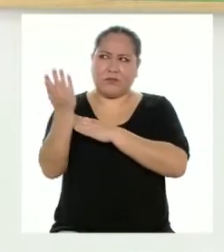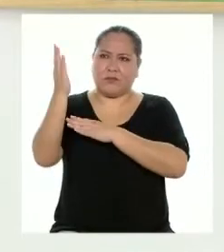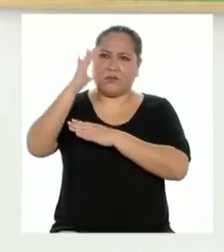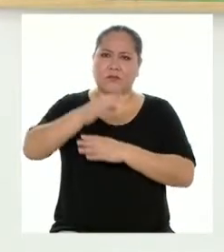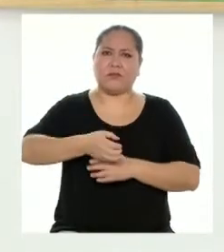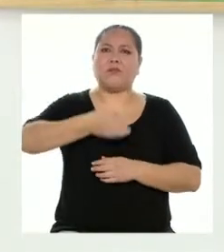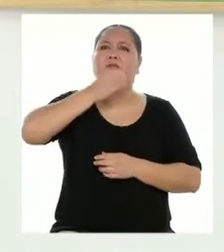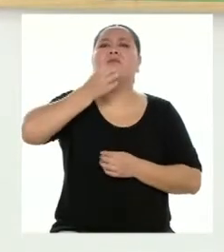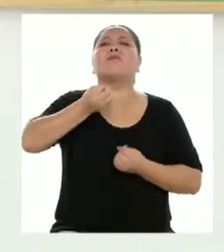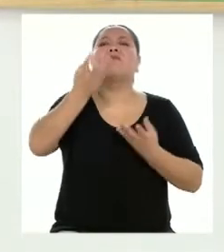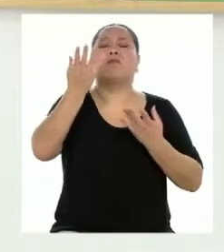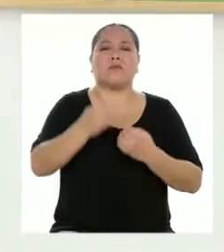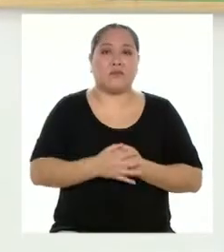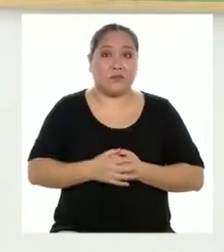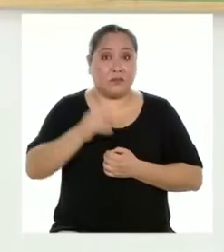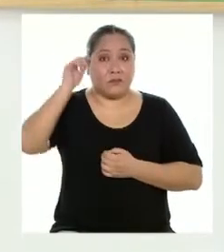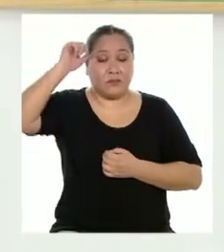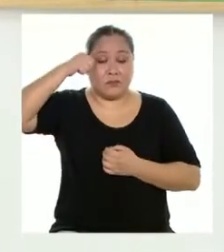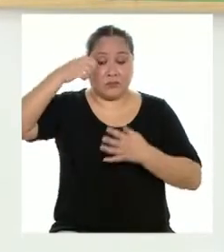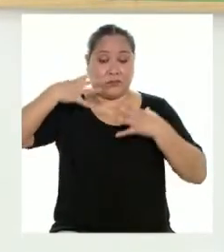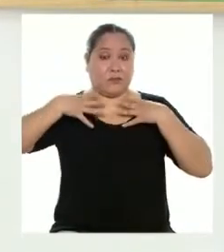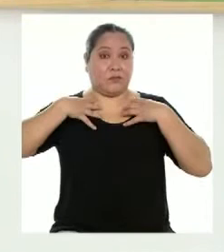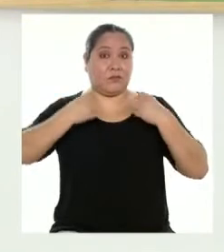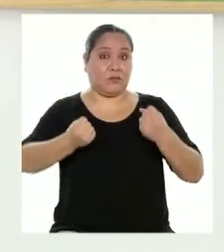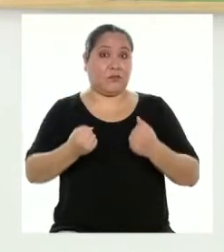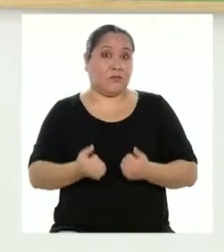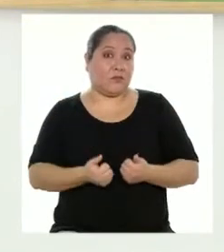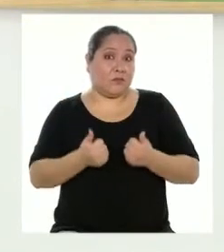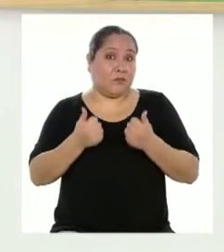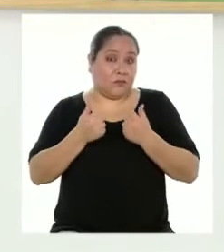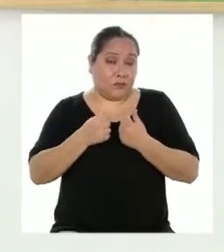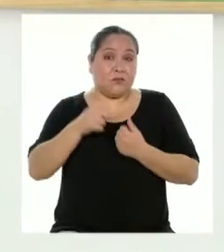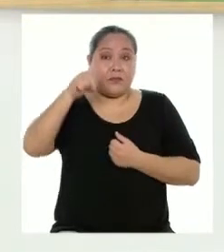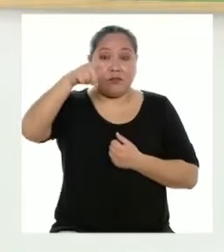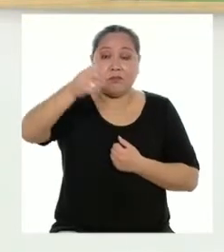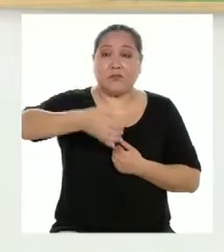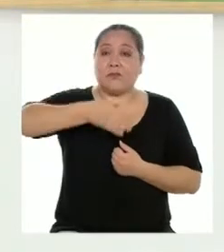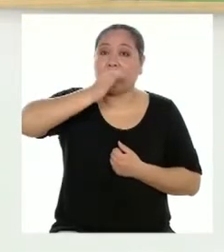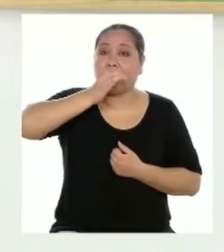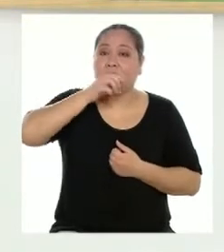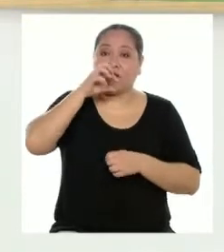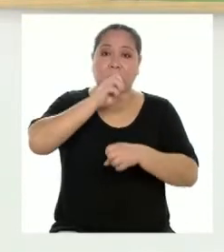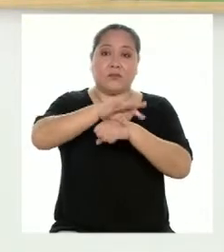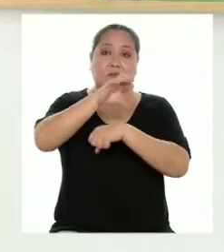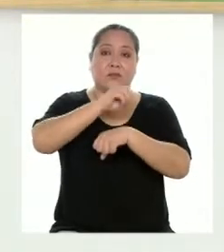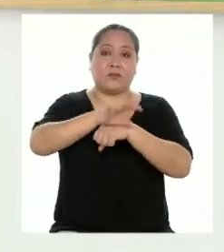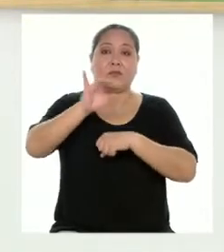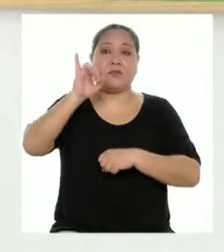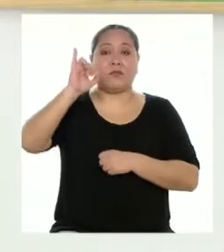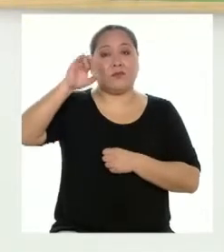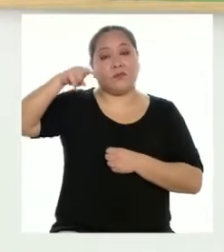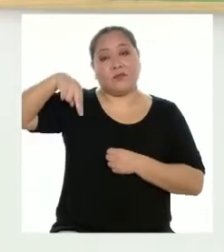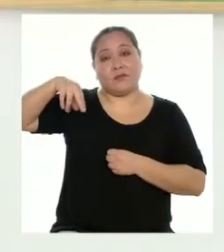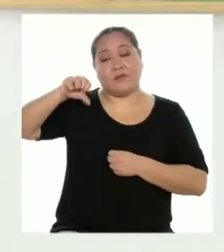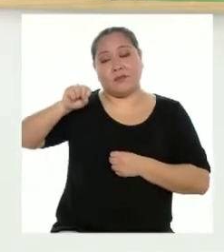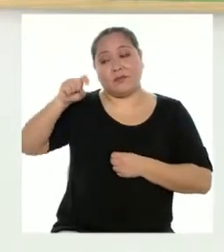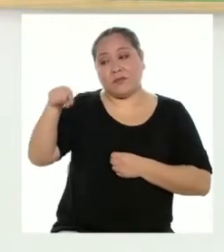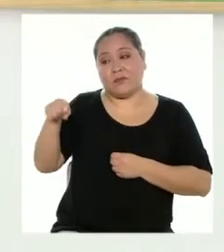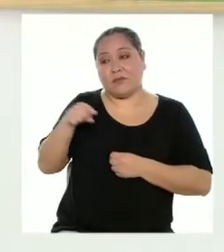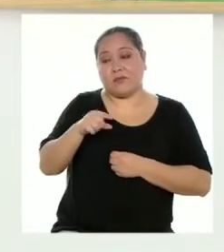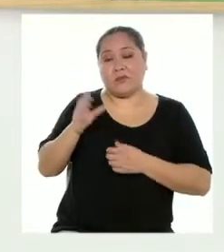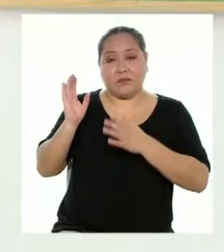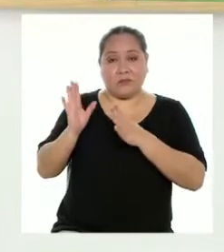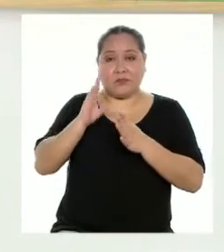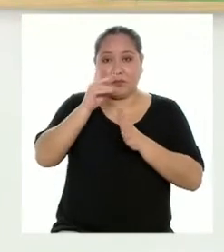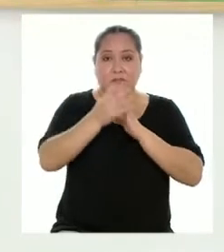vida saludable debemos beber agua, según las recomendaciones del Instituto Nacional de Salud, INS. Ellos elaboraron una guía